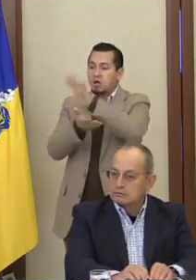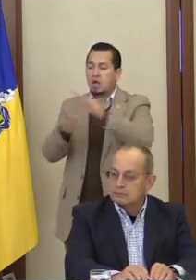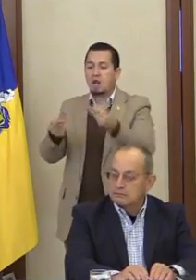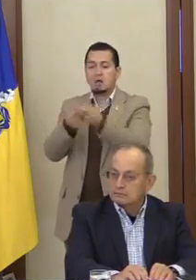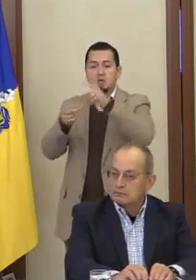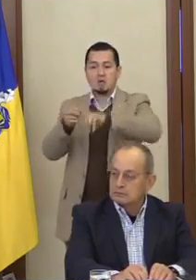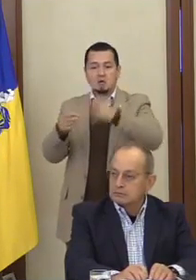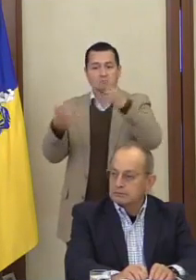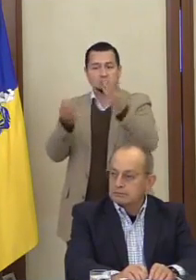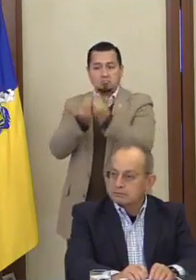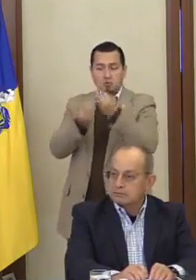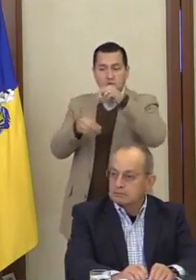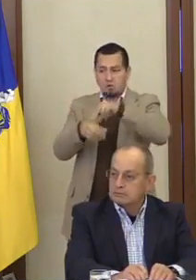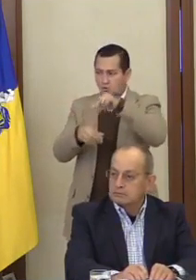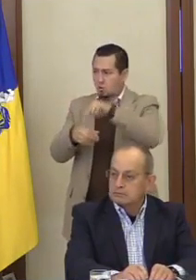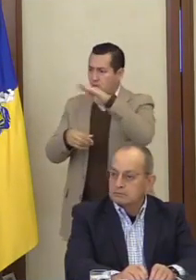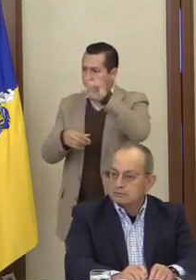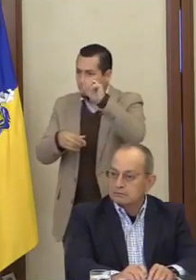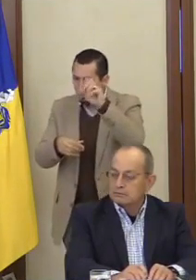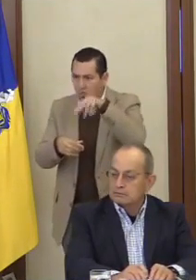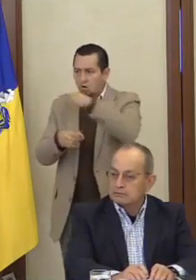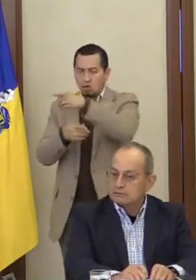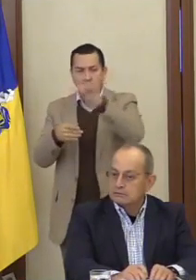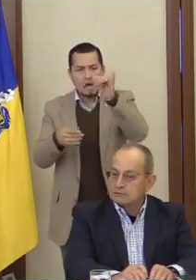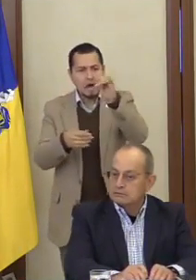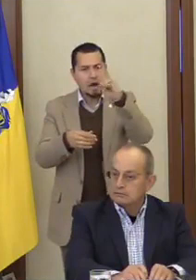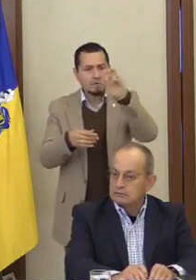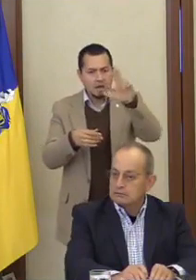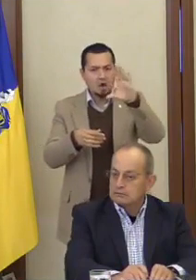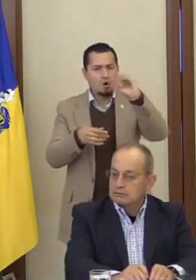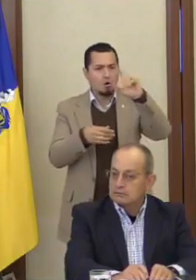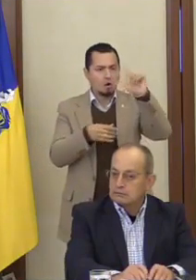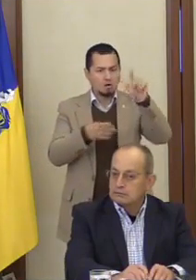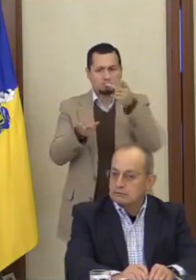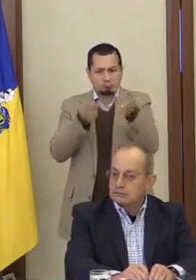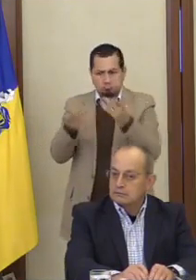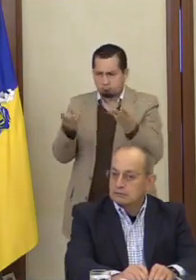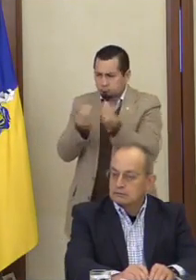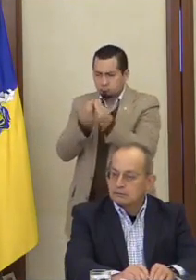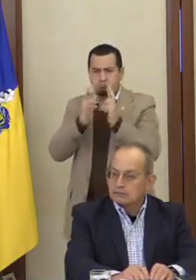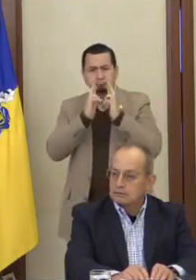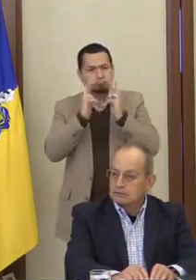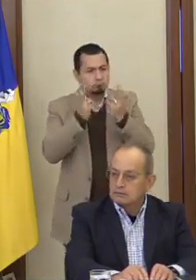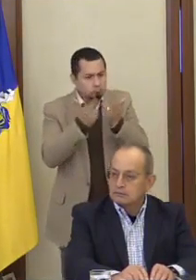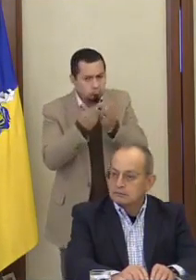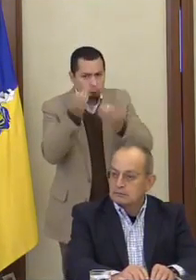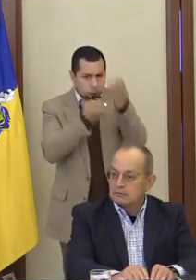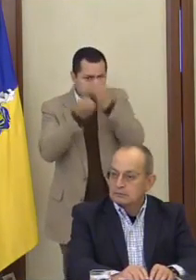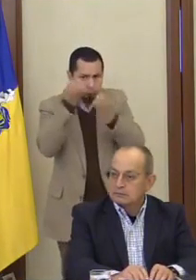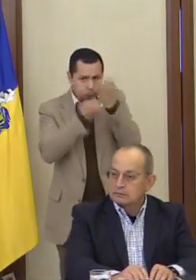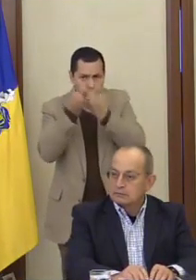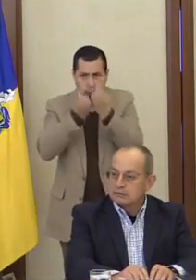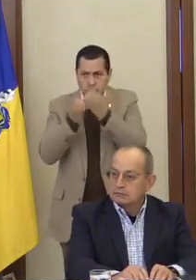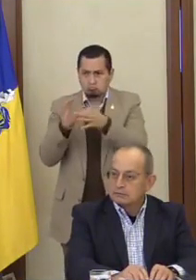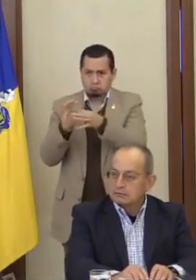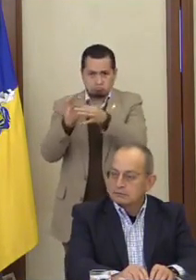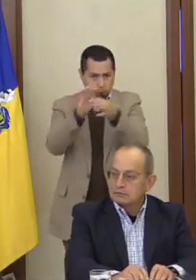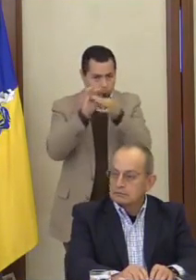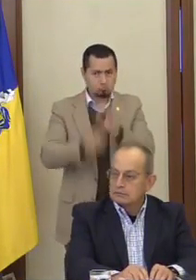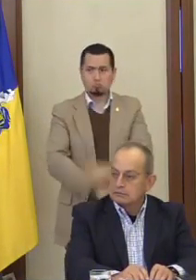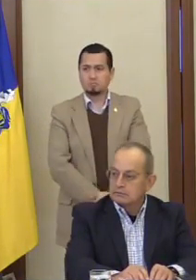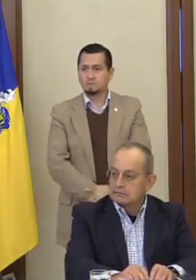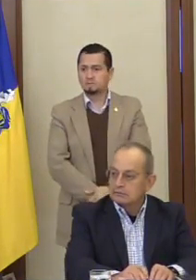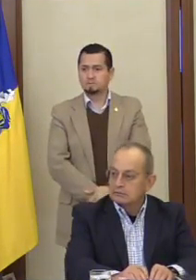Nacional de Seguridad. Ahí estuvo el doctor Macedonio con Javier Corral, que preside esta comisión, y todos estos temas fueron parte de lo que se habló.